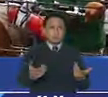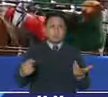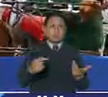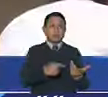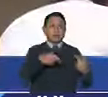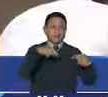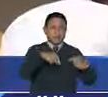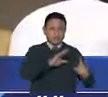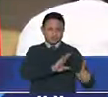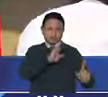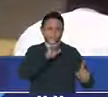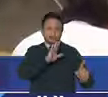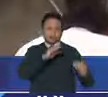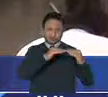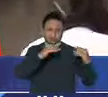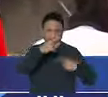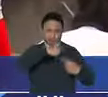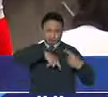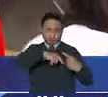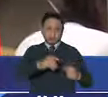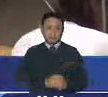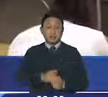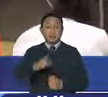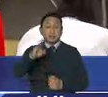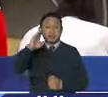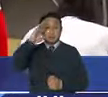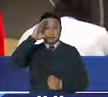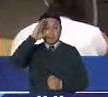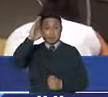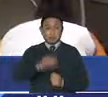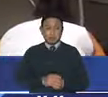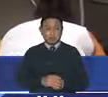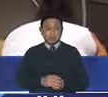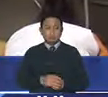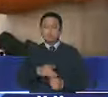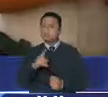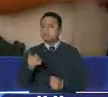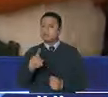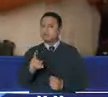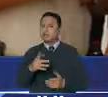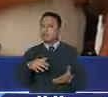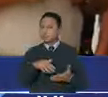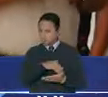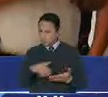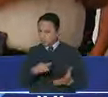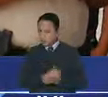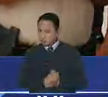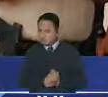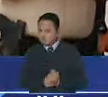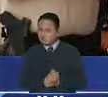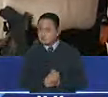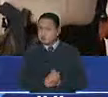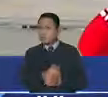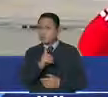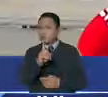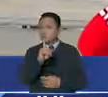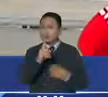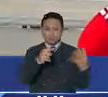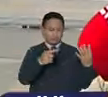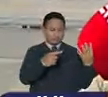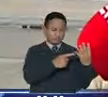ajuste entre iguales, en la policía del distrito se levantó una sospecha por uno de los abatidos, que